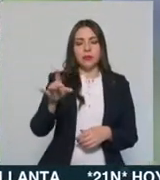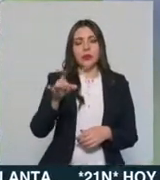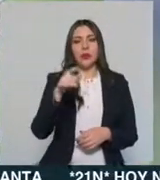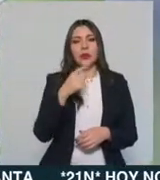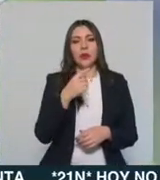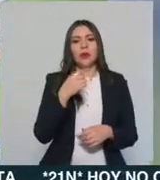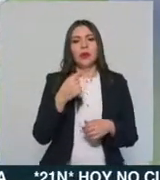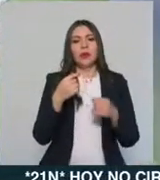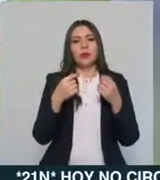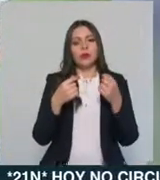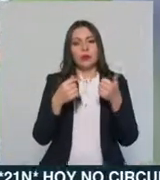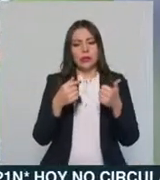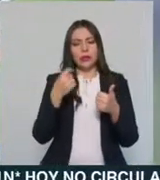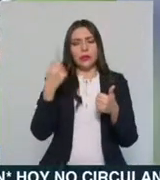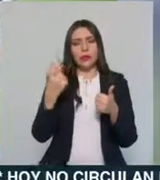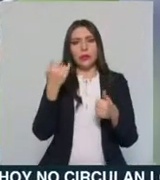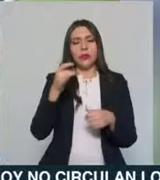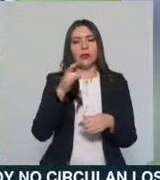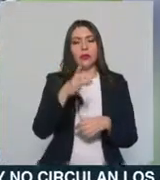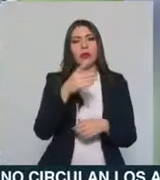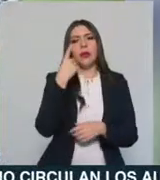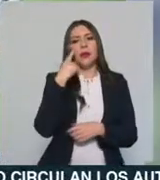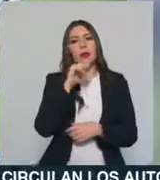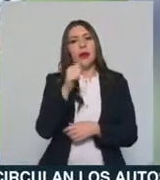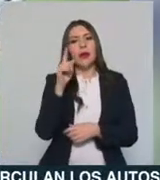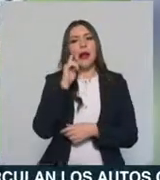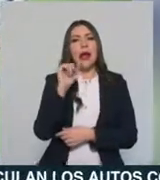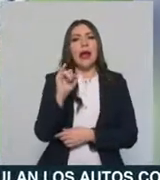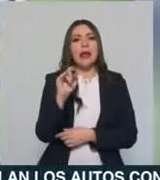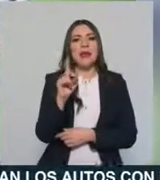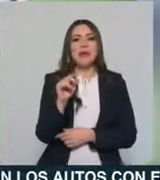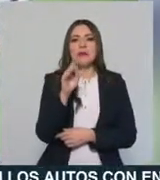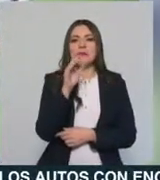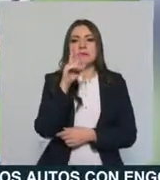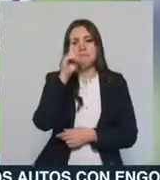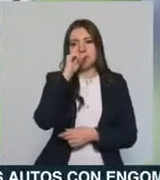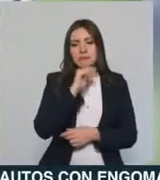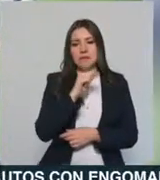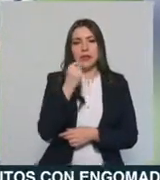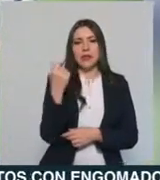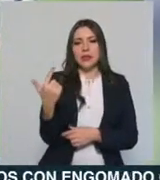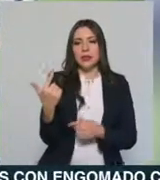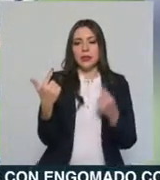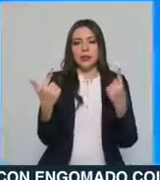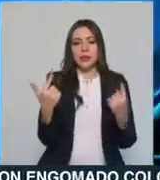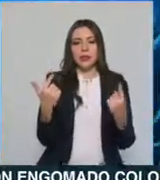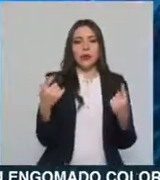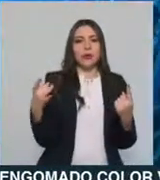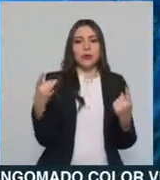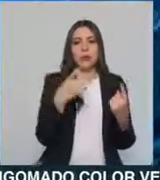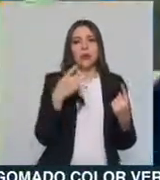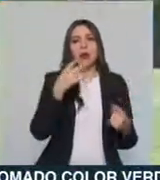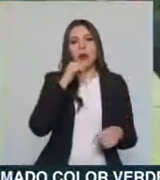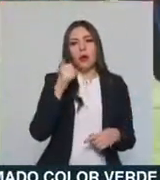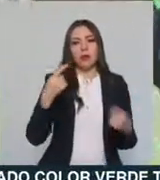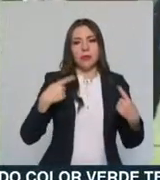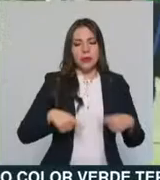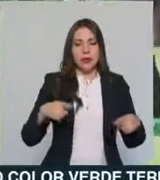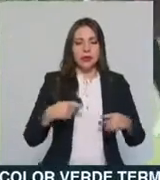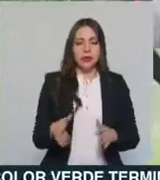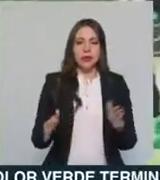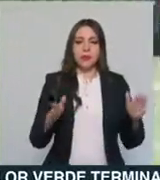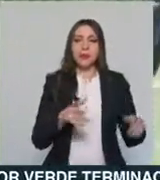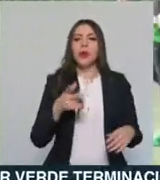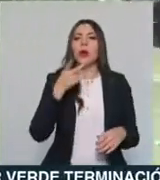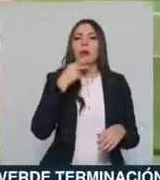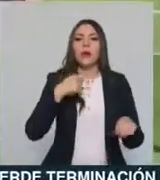y pasó 6-4 sobre Michelle Koppen. Aida Román quedó fuera del camino en primera ronda 7-1 ante Elin Kallström. El guardameta